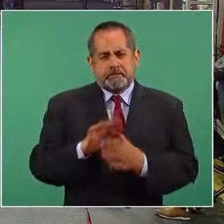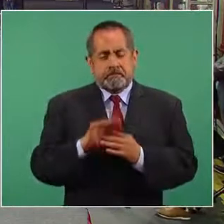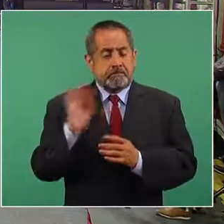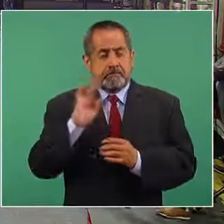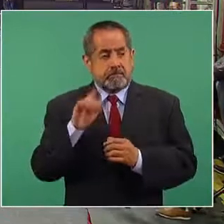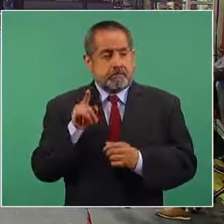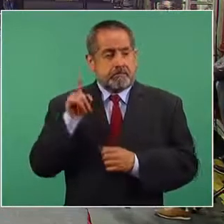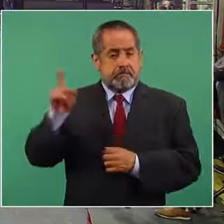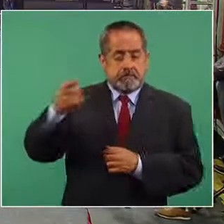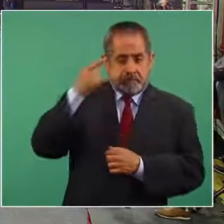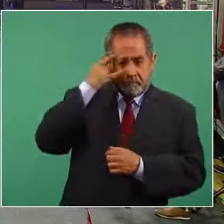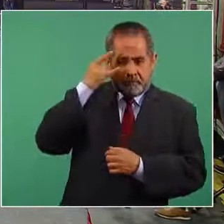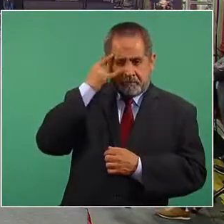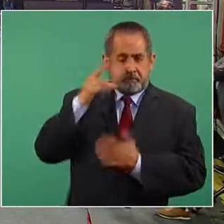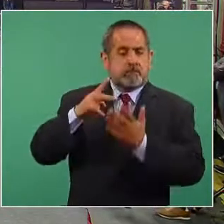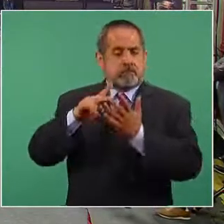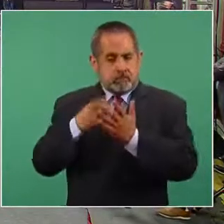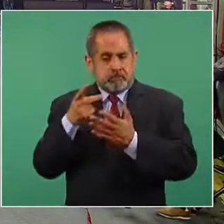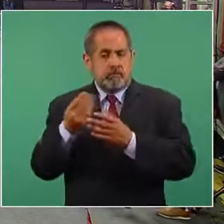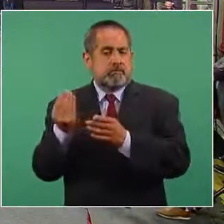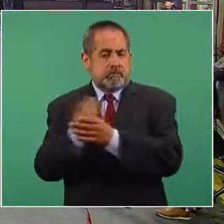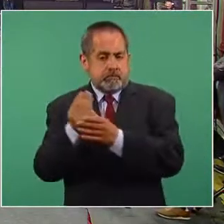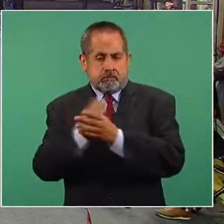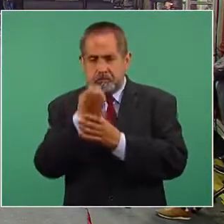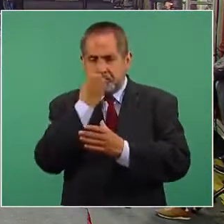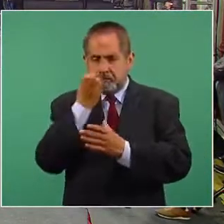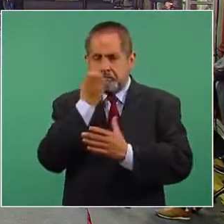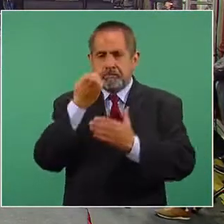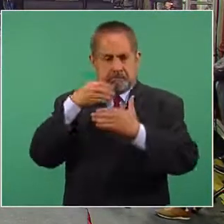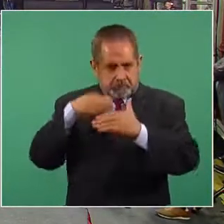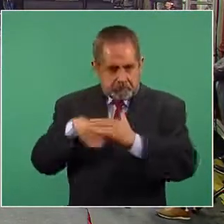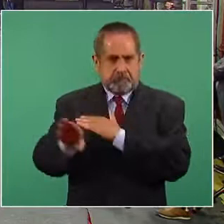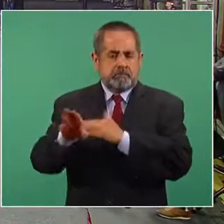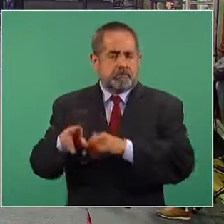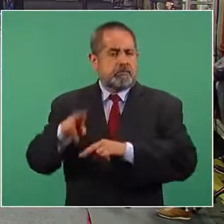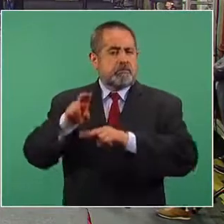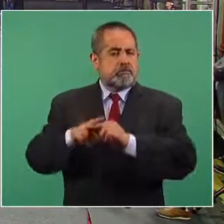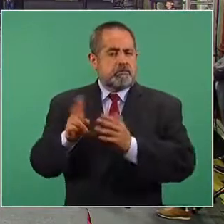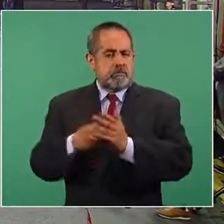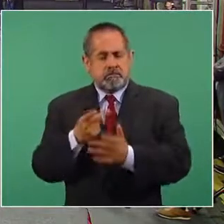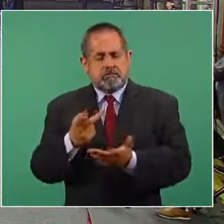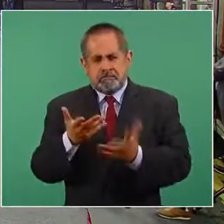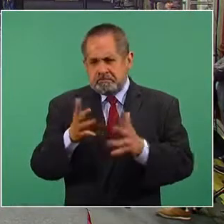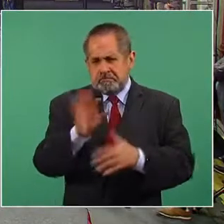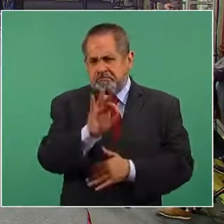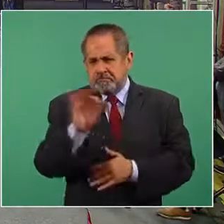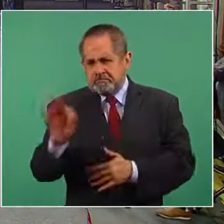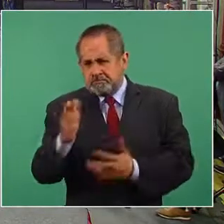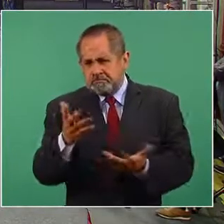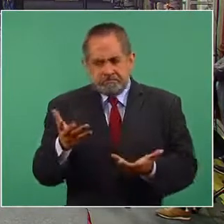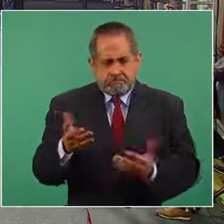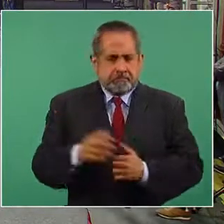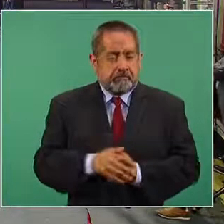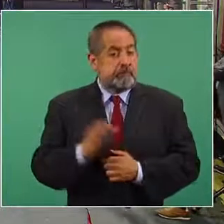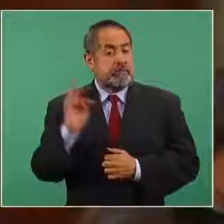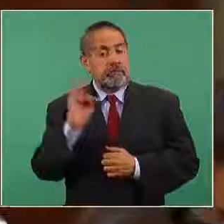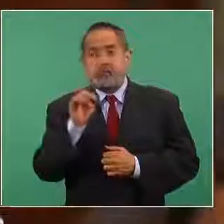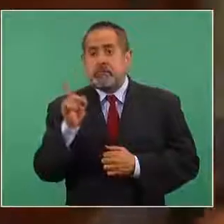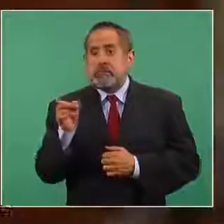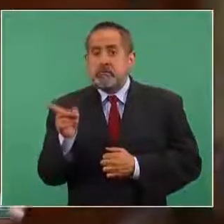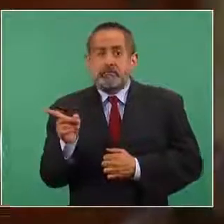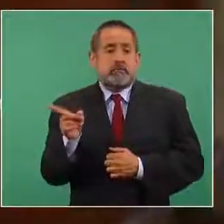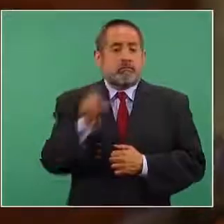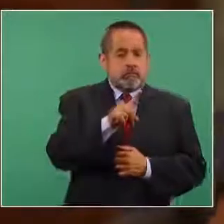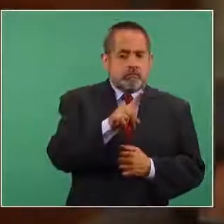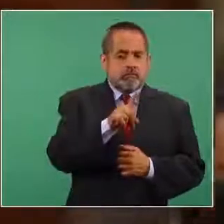clases ahí en Campeche, saber más o menos la fecha y también si, pues, cómo va este análisis de poder vacunar a